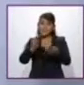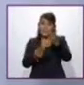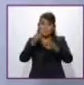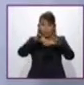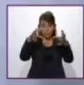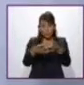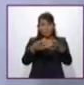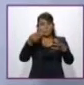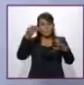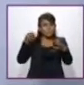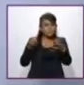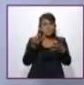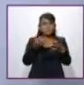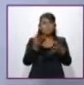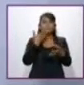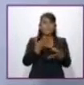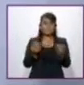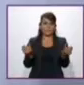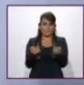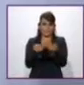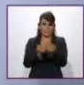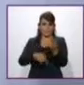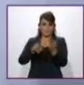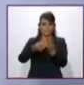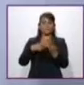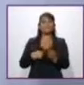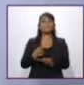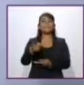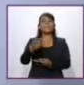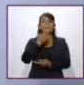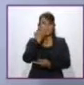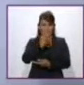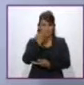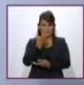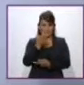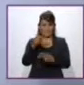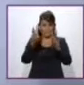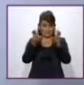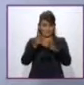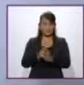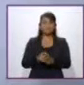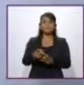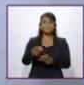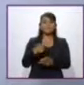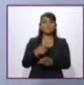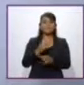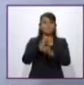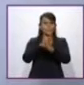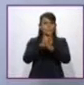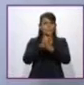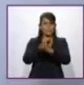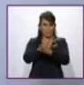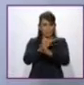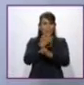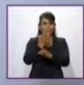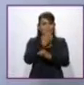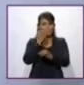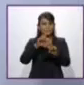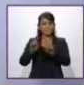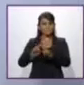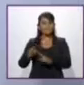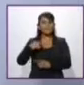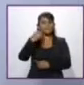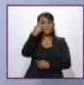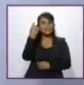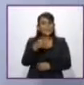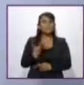a llevarles la escuela Mujeres con Iniciativa, que es una escuela en línea en el que vamos a dotar a las diferentes, con